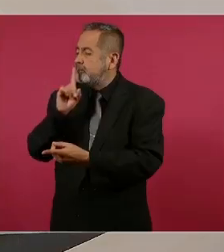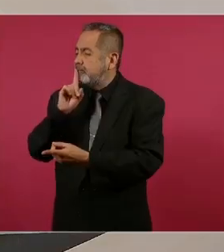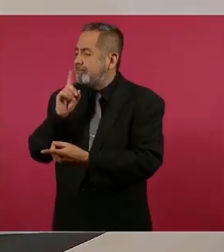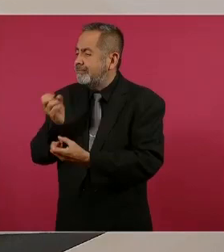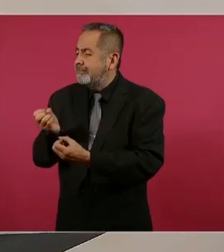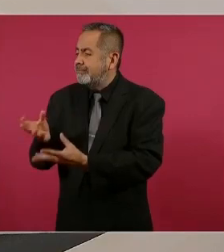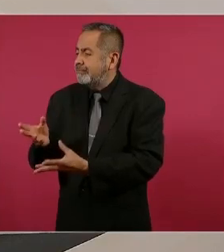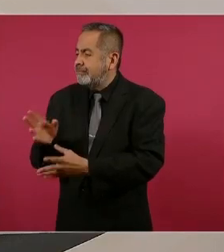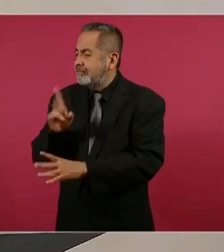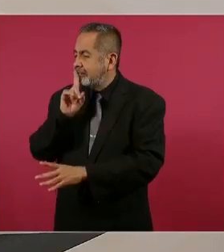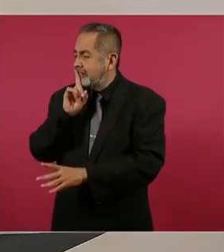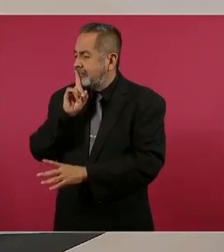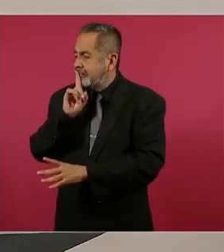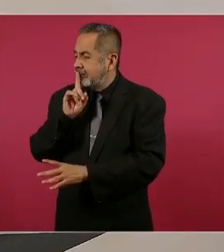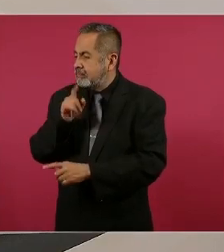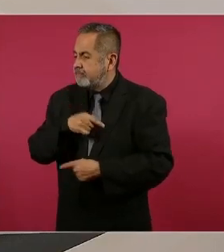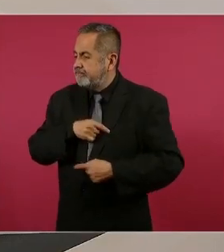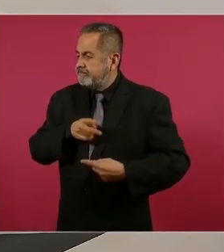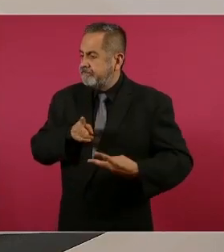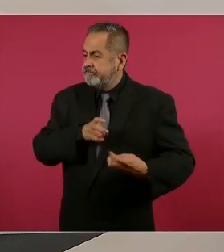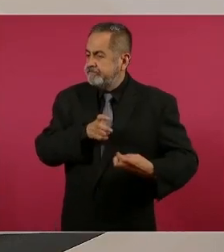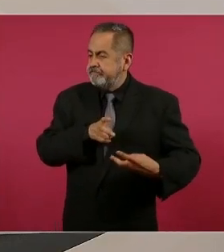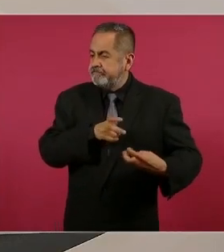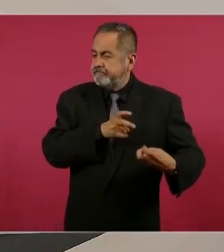para que no dijeran nada.